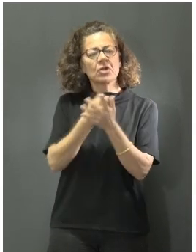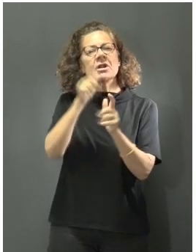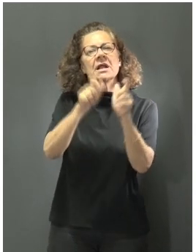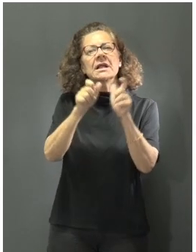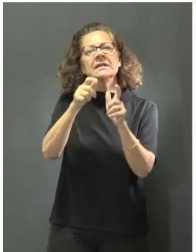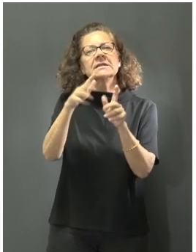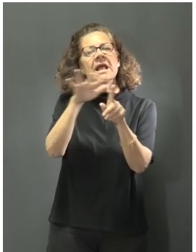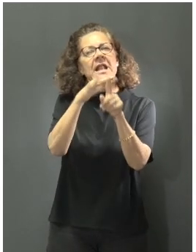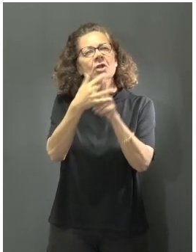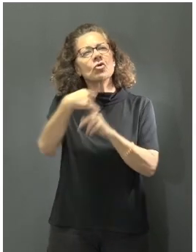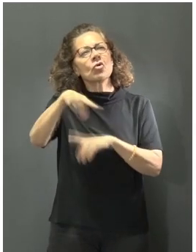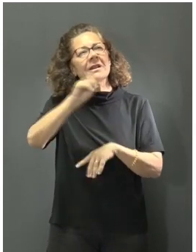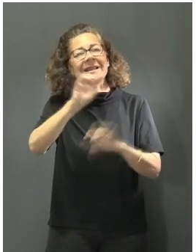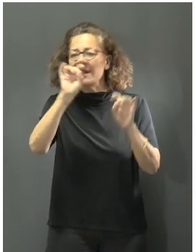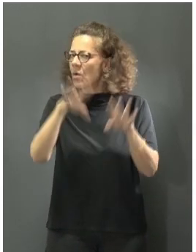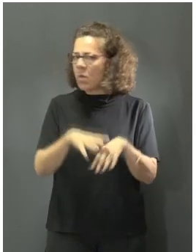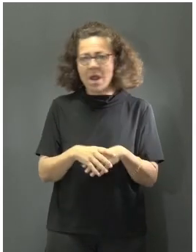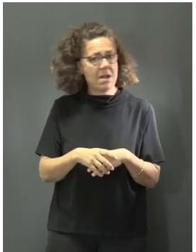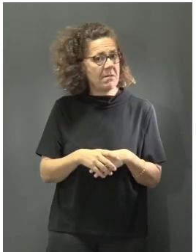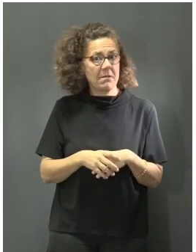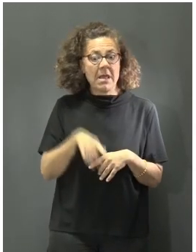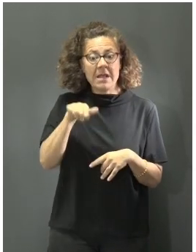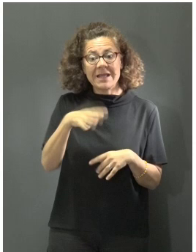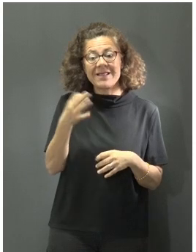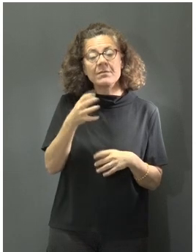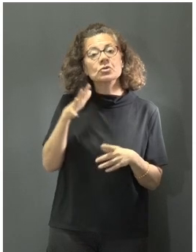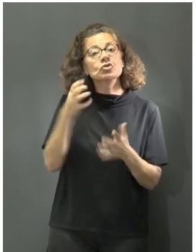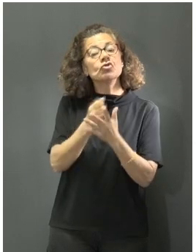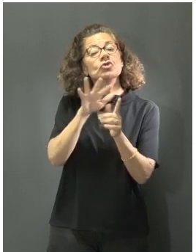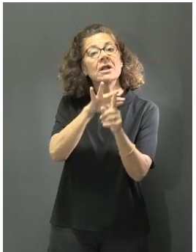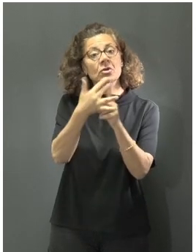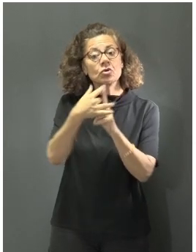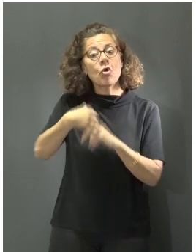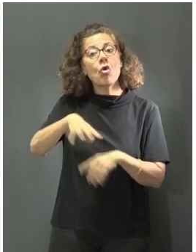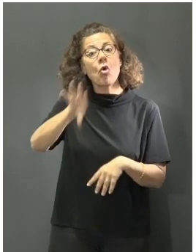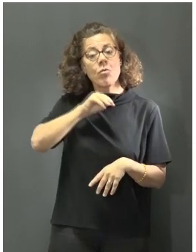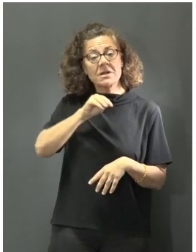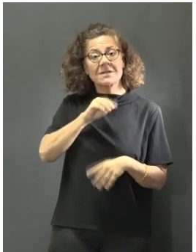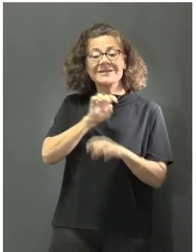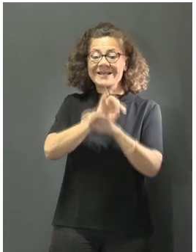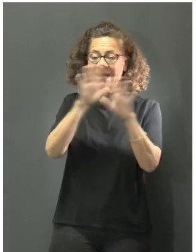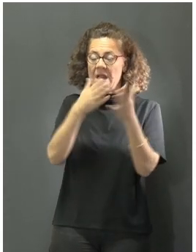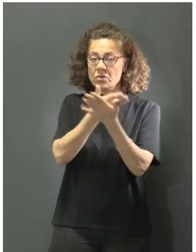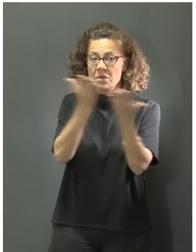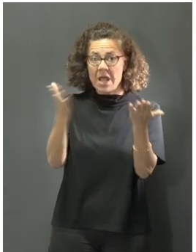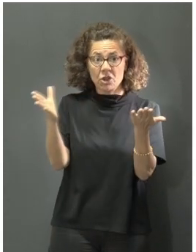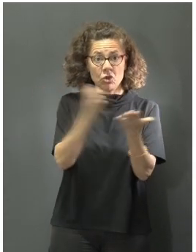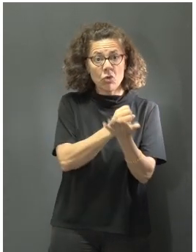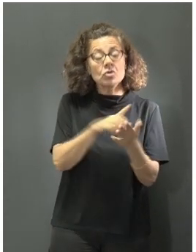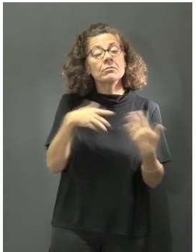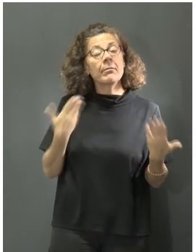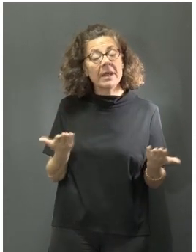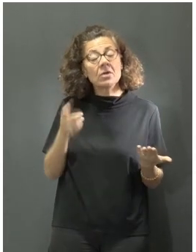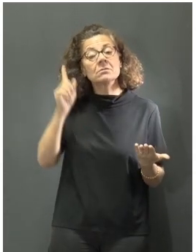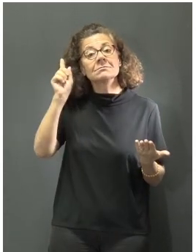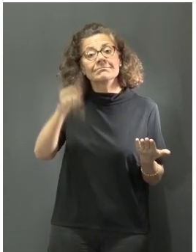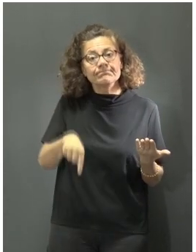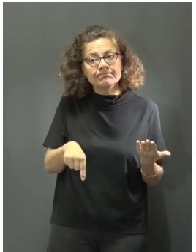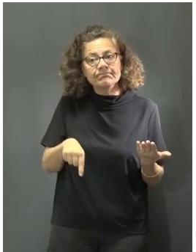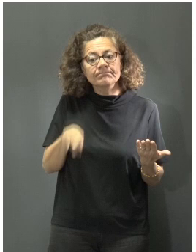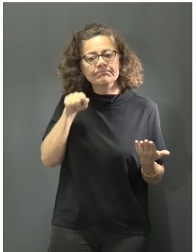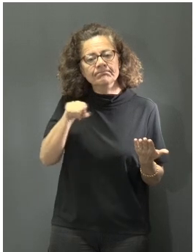manera y que realmente tenemos que hacer que los entornos sean comprensibles y claros para todos. Pero luego, quizá